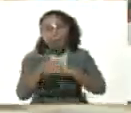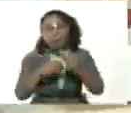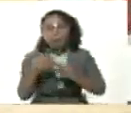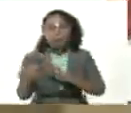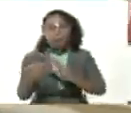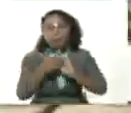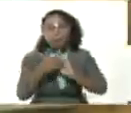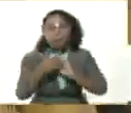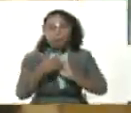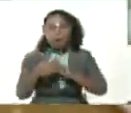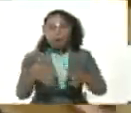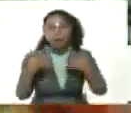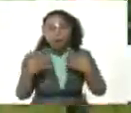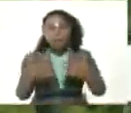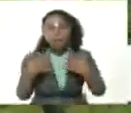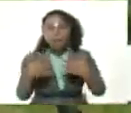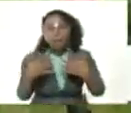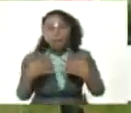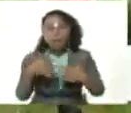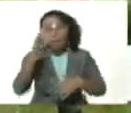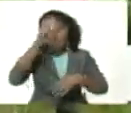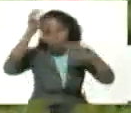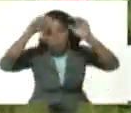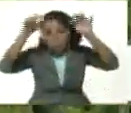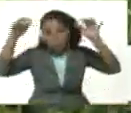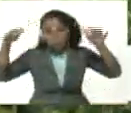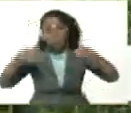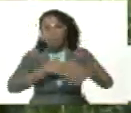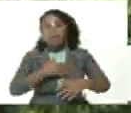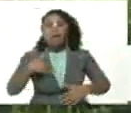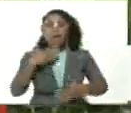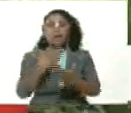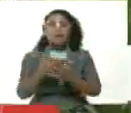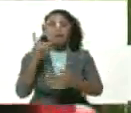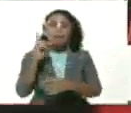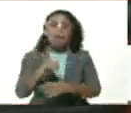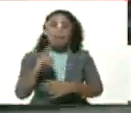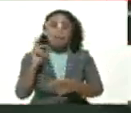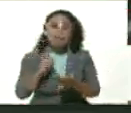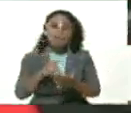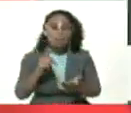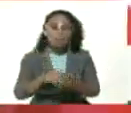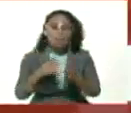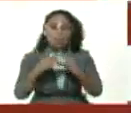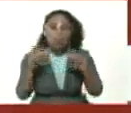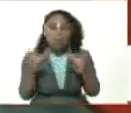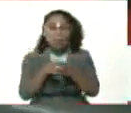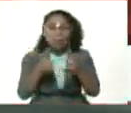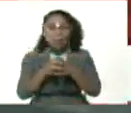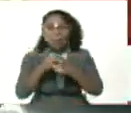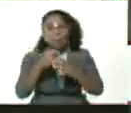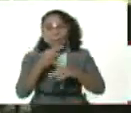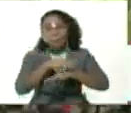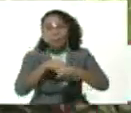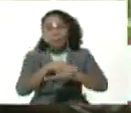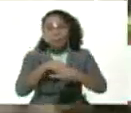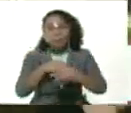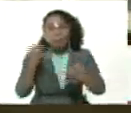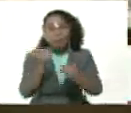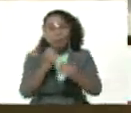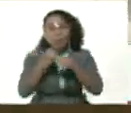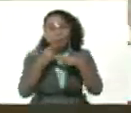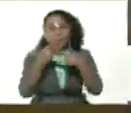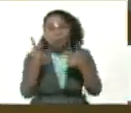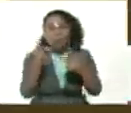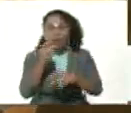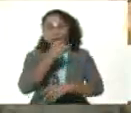afectado por la emergencia de las lluvias. Quiero agradecer también la presencia de todo el equipo del Ministerio de Obras Públicas, de la